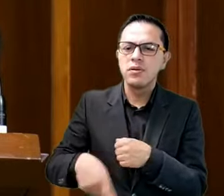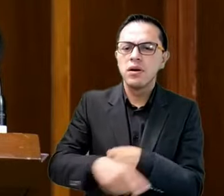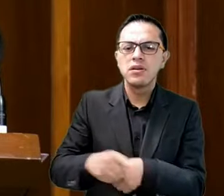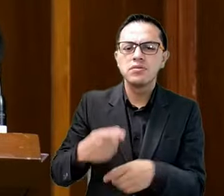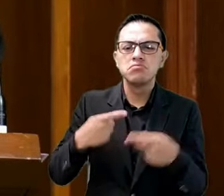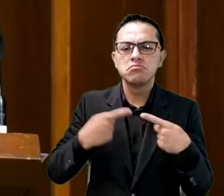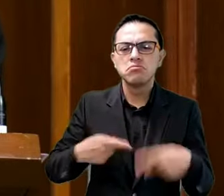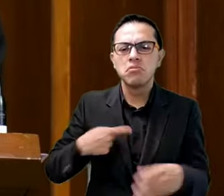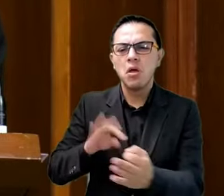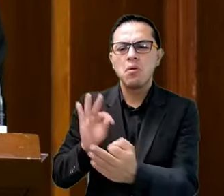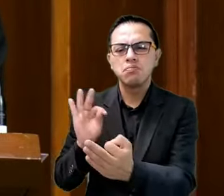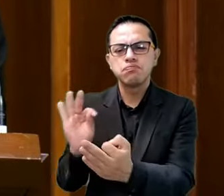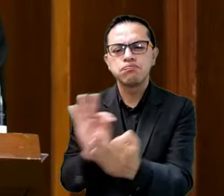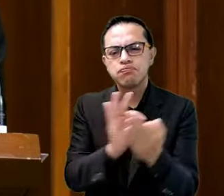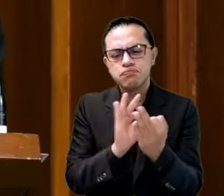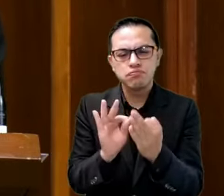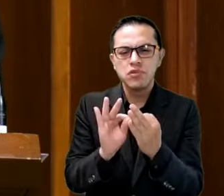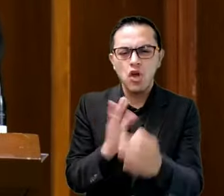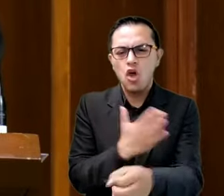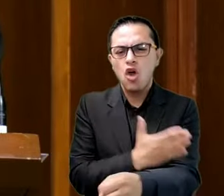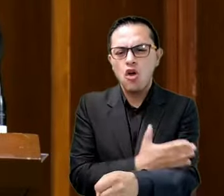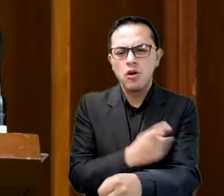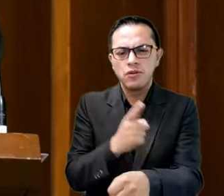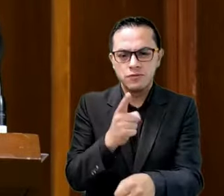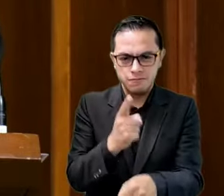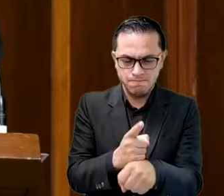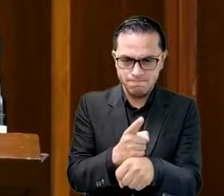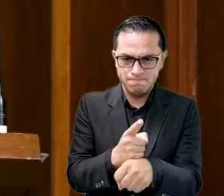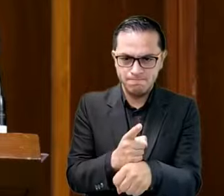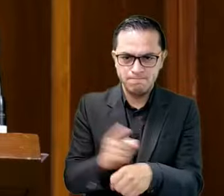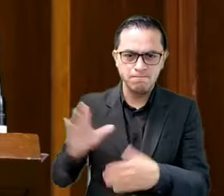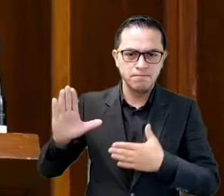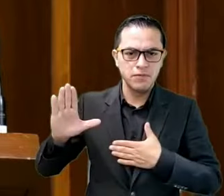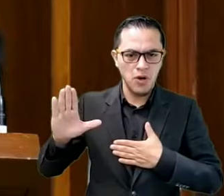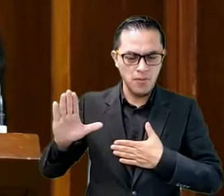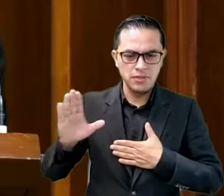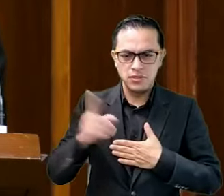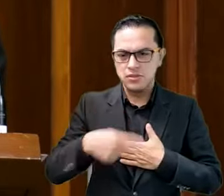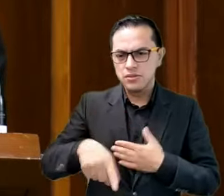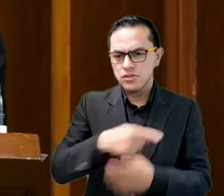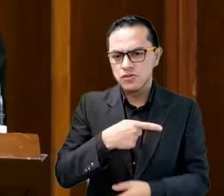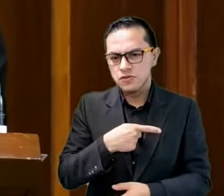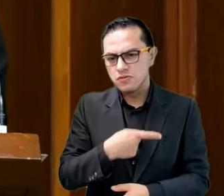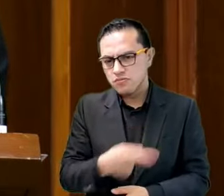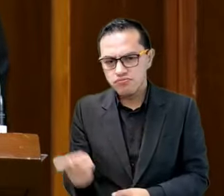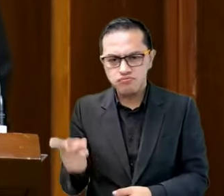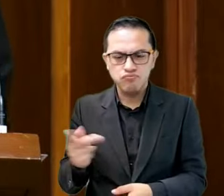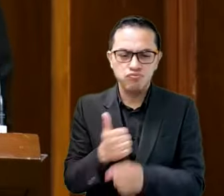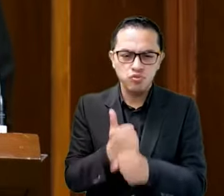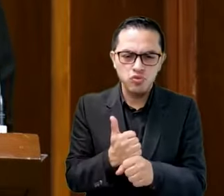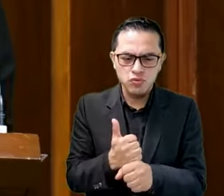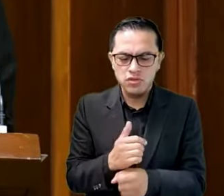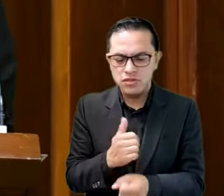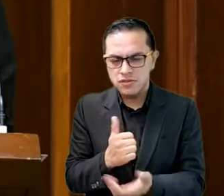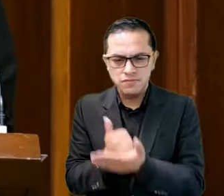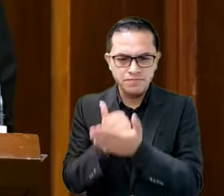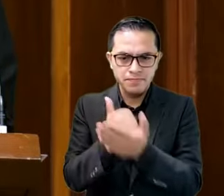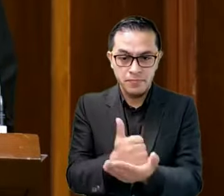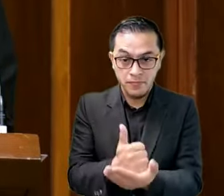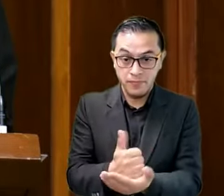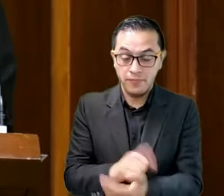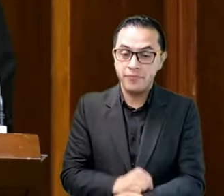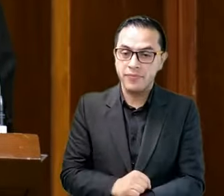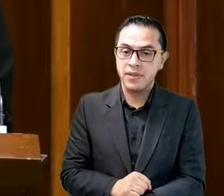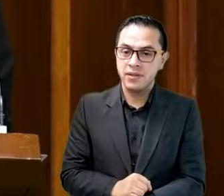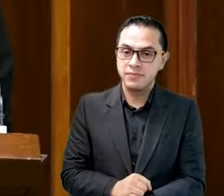pueblo honestidad y compromiso con con los más desprotegidos que la doctora ifigenia